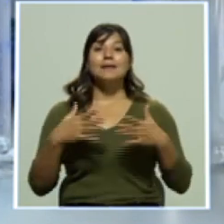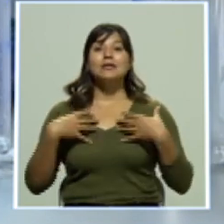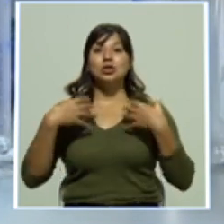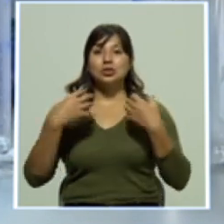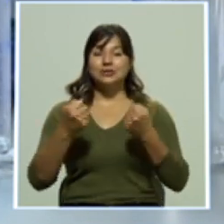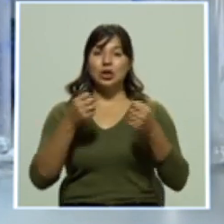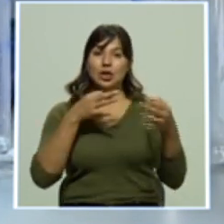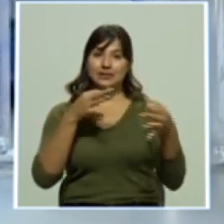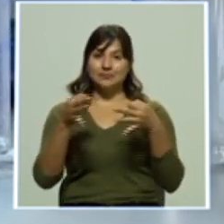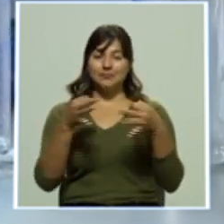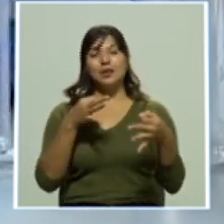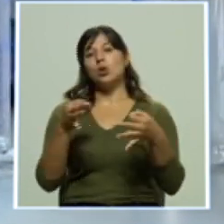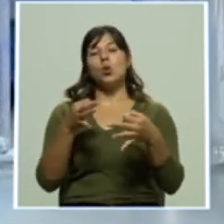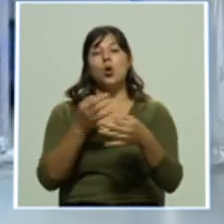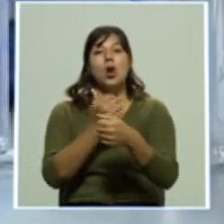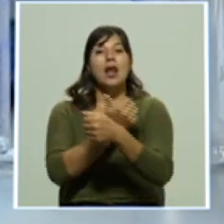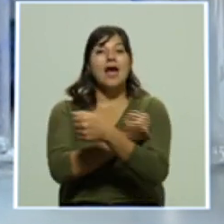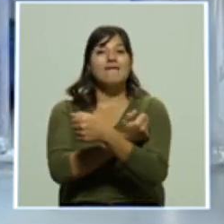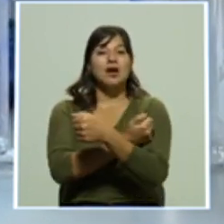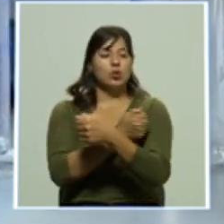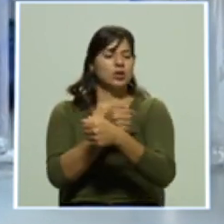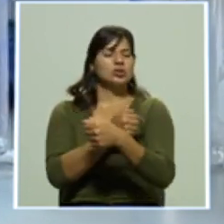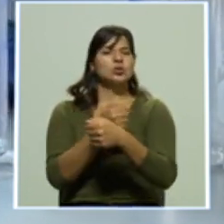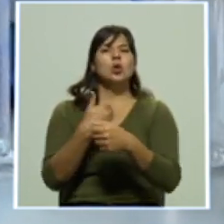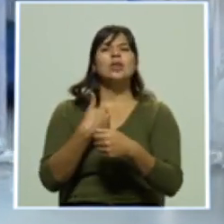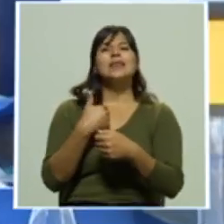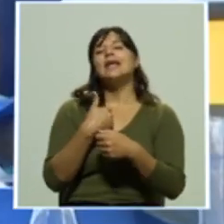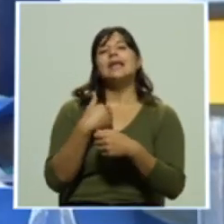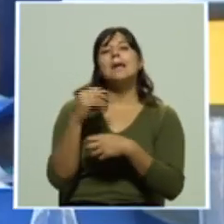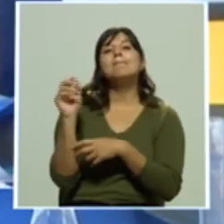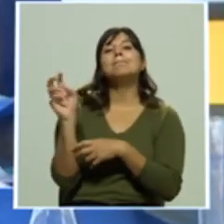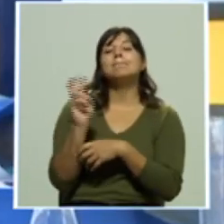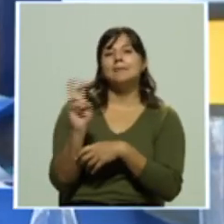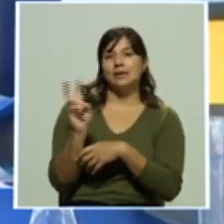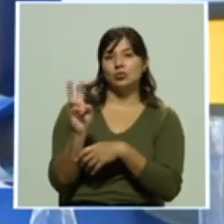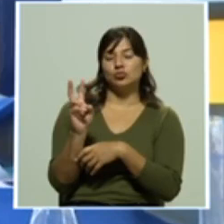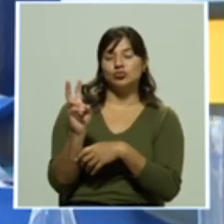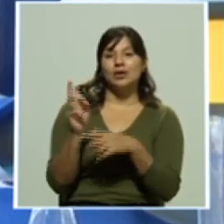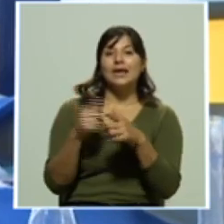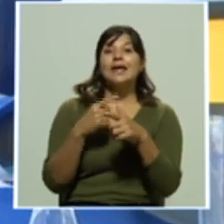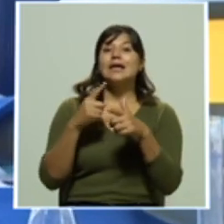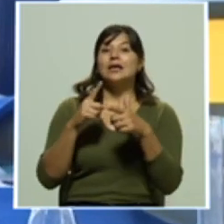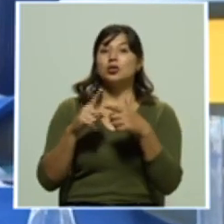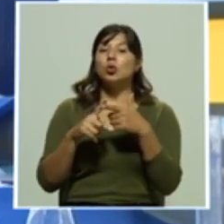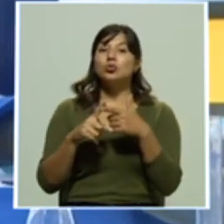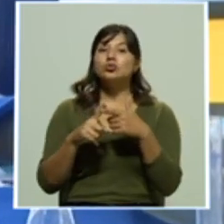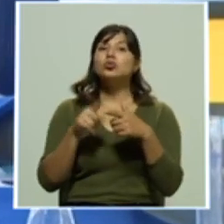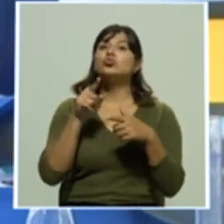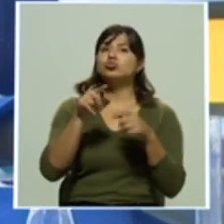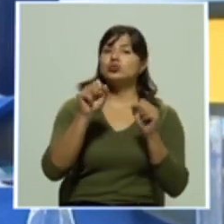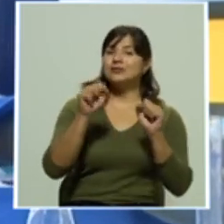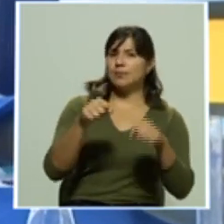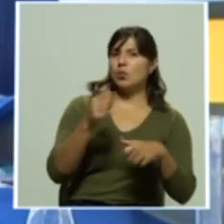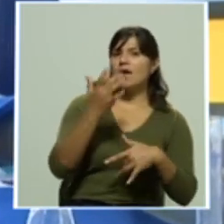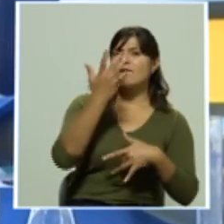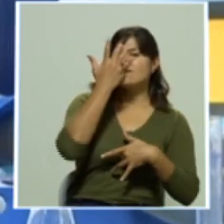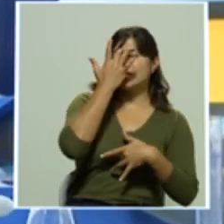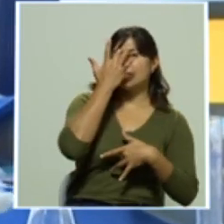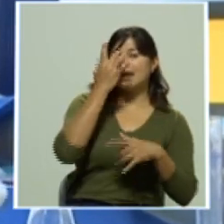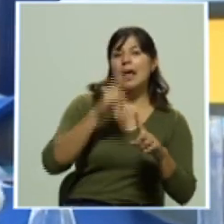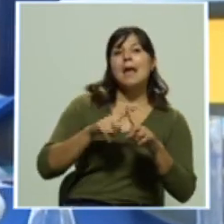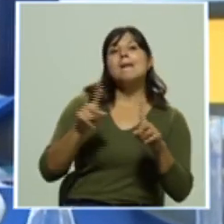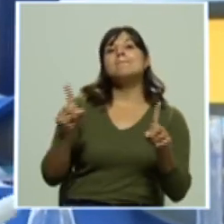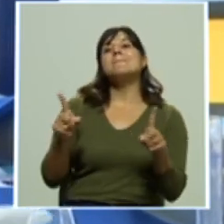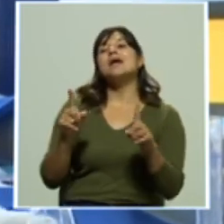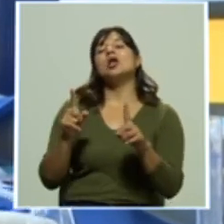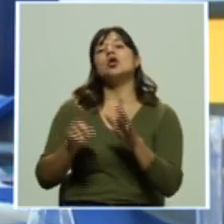que las sustancias que contienen esa vacuna son partículas virales que no tienen la posibilidad de enfermar, sino que estimulan el sistema